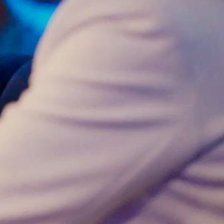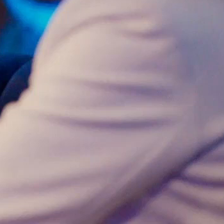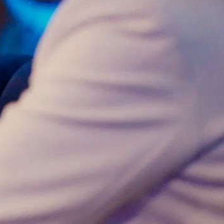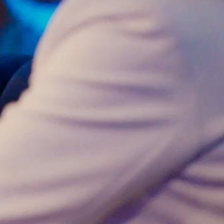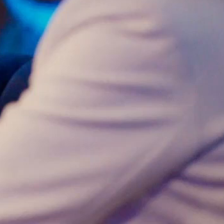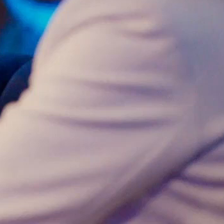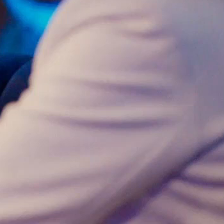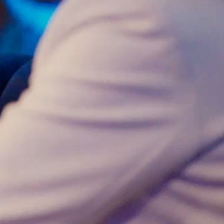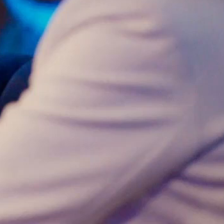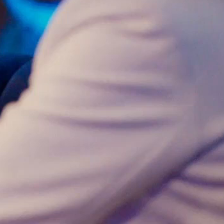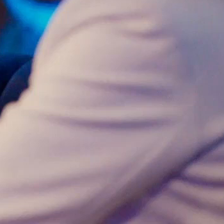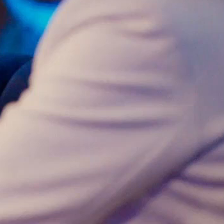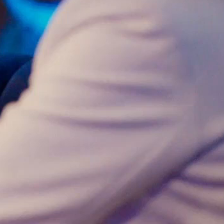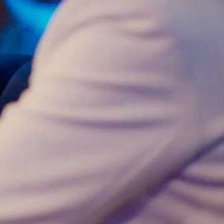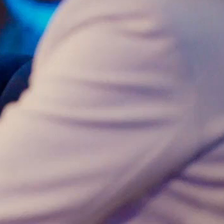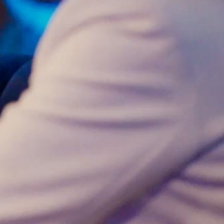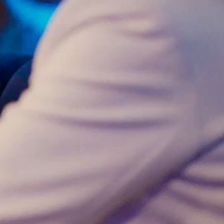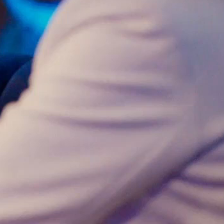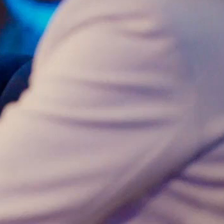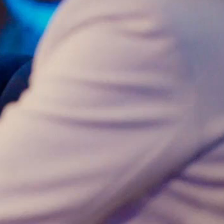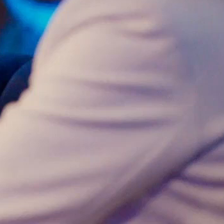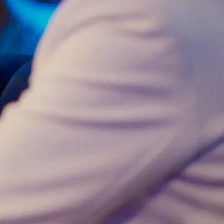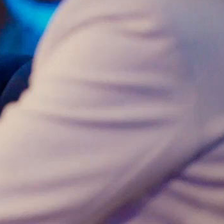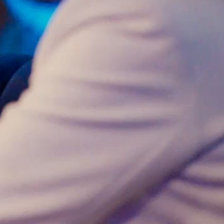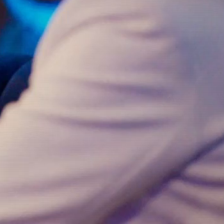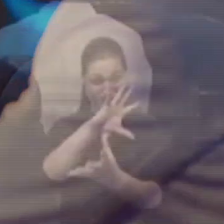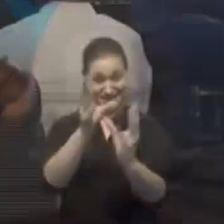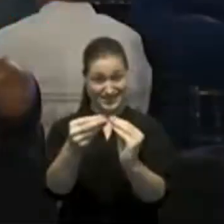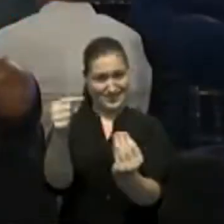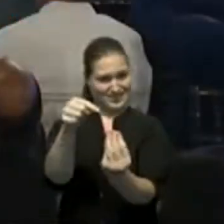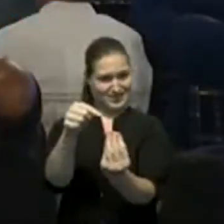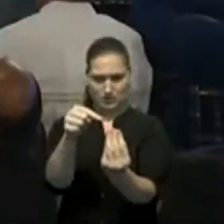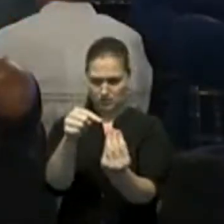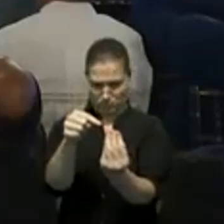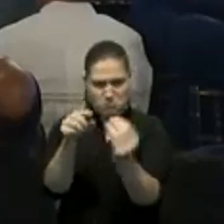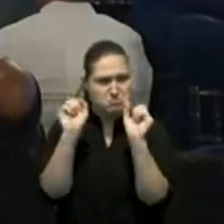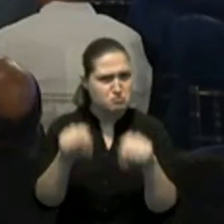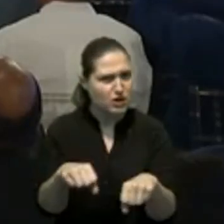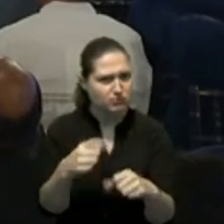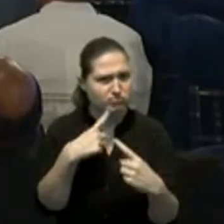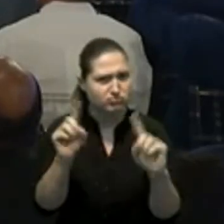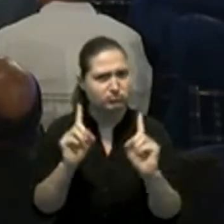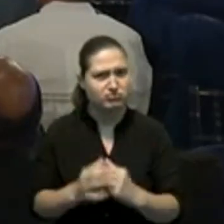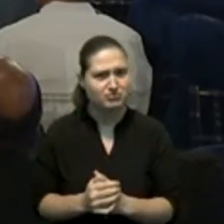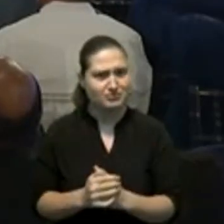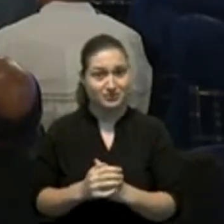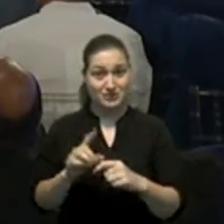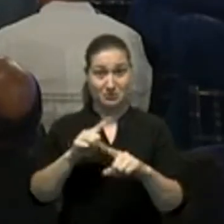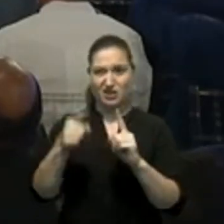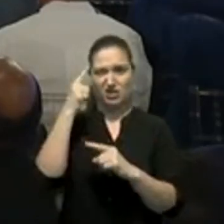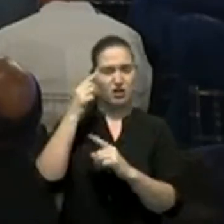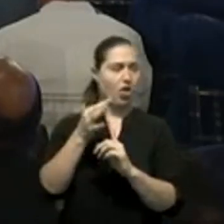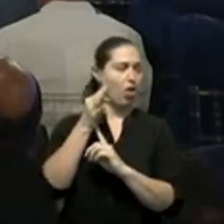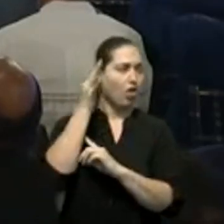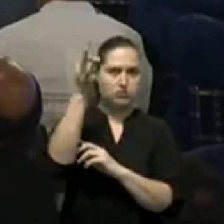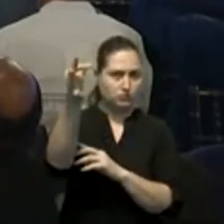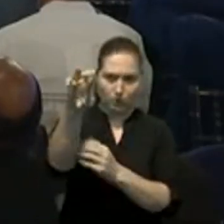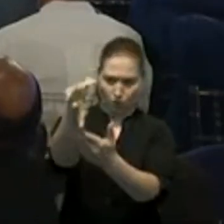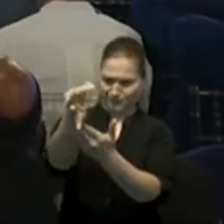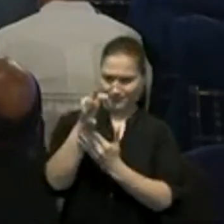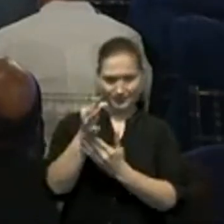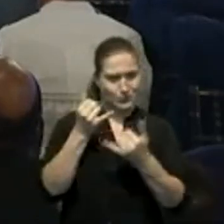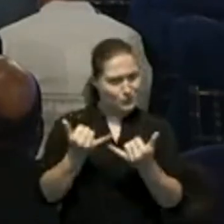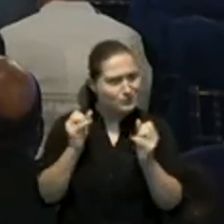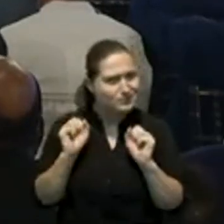público. Reforma del Estado, fusión de 3 ministerios e instituciones, eliminación de 8